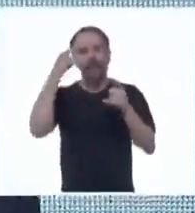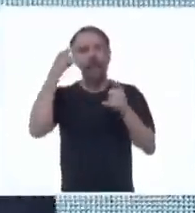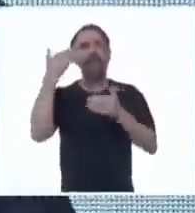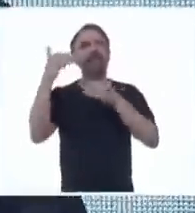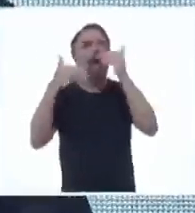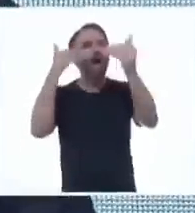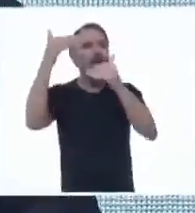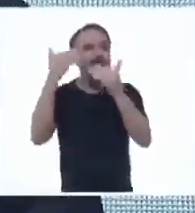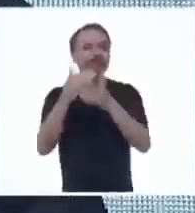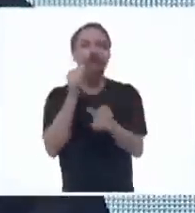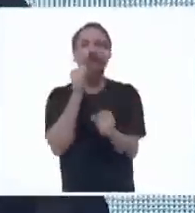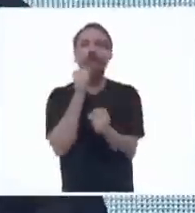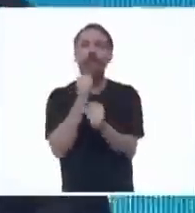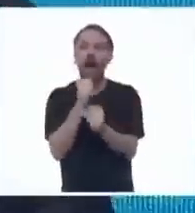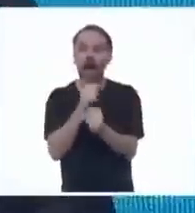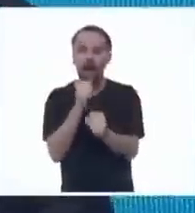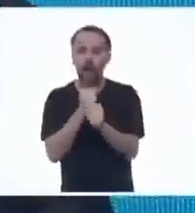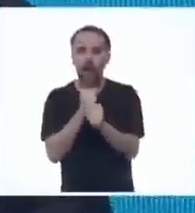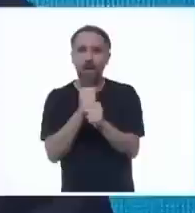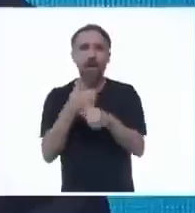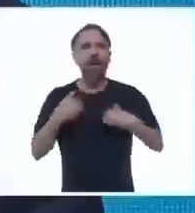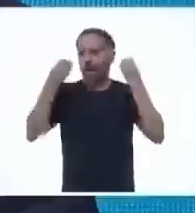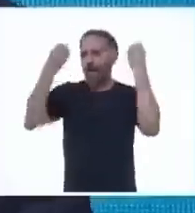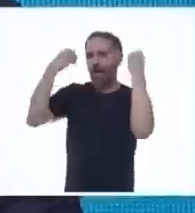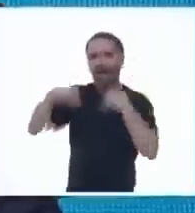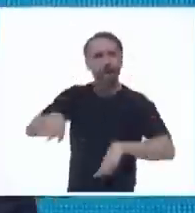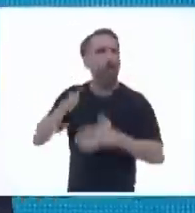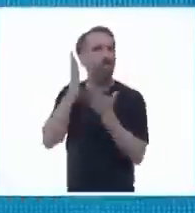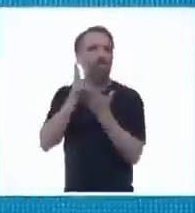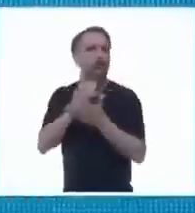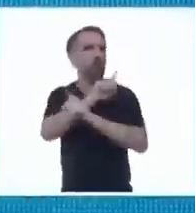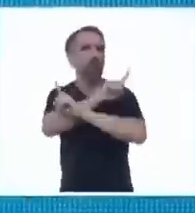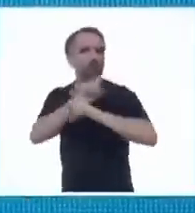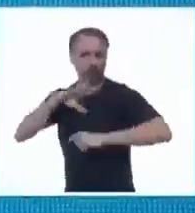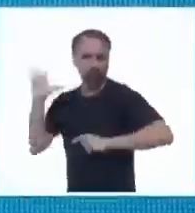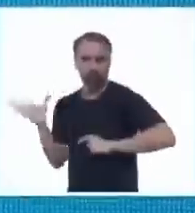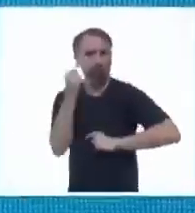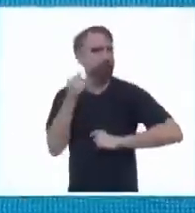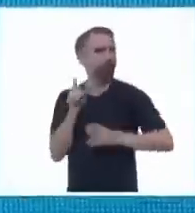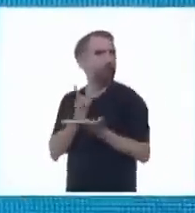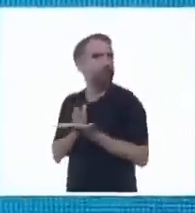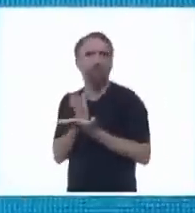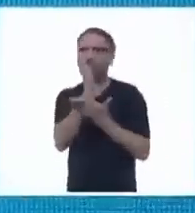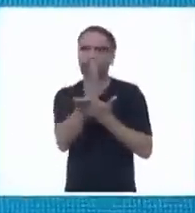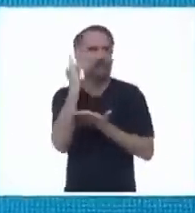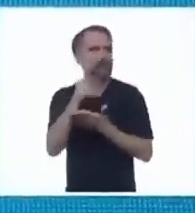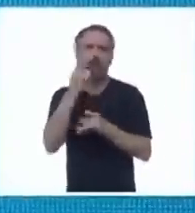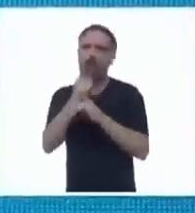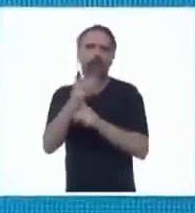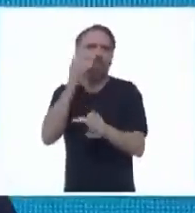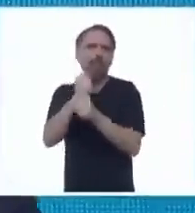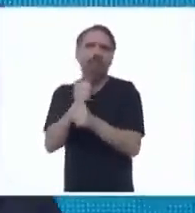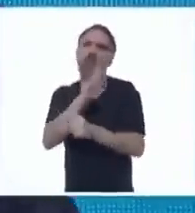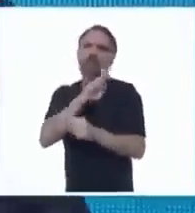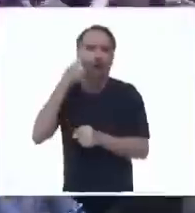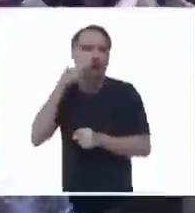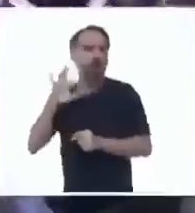laboral, sin renunciar a derechos conquistados por los y las trabajadores